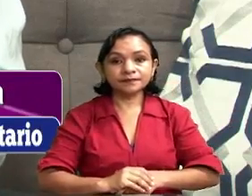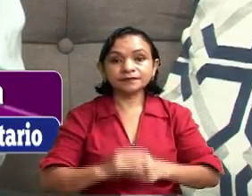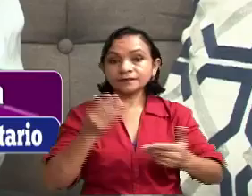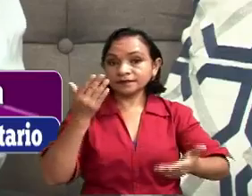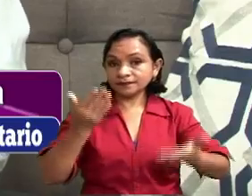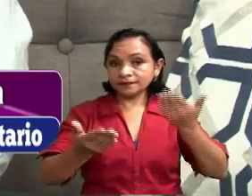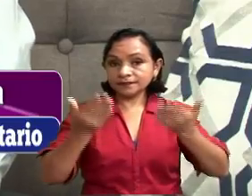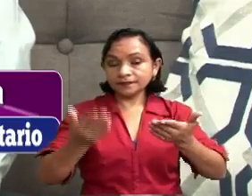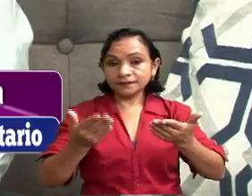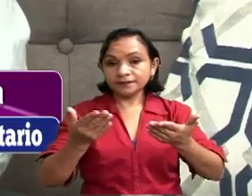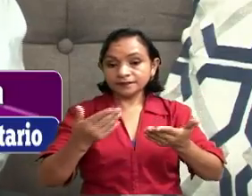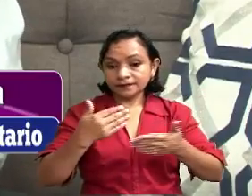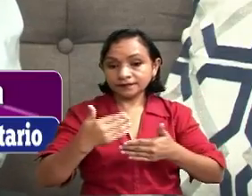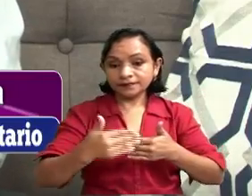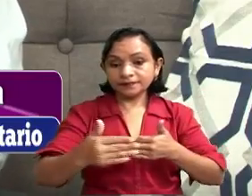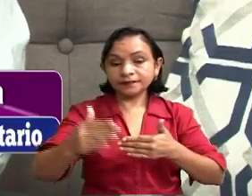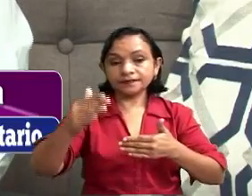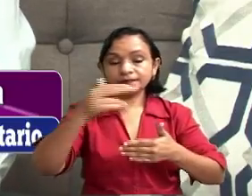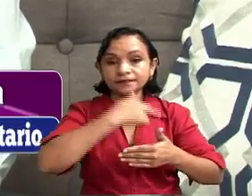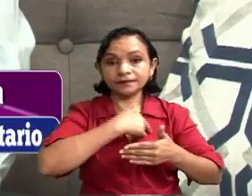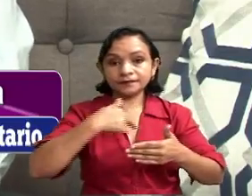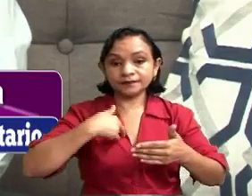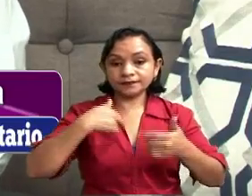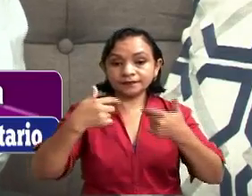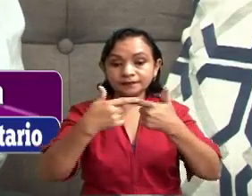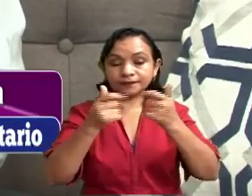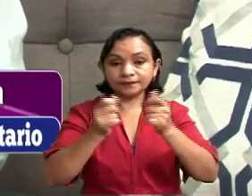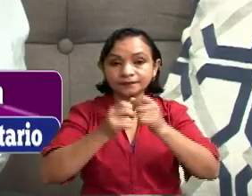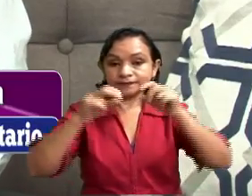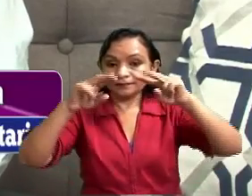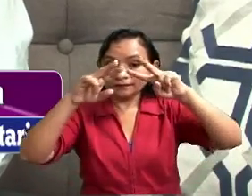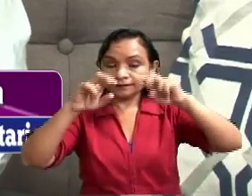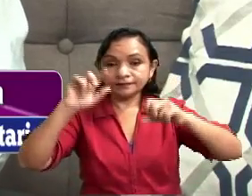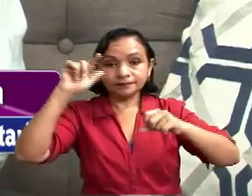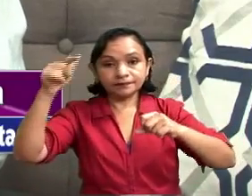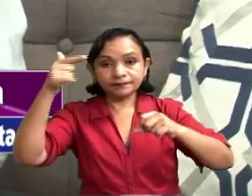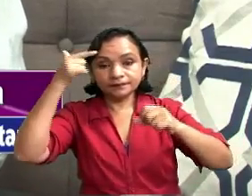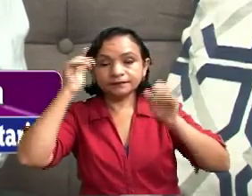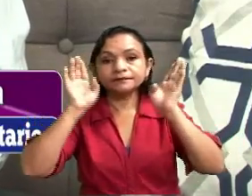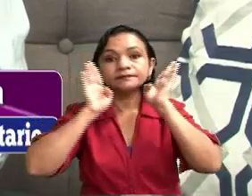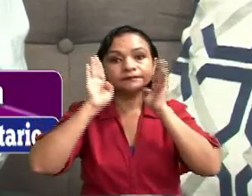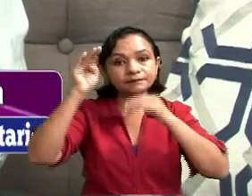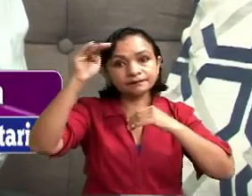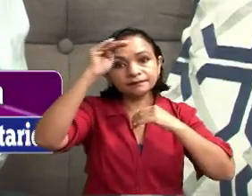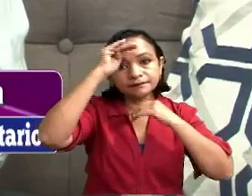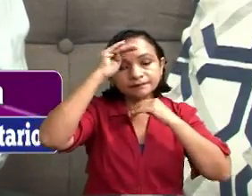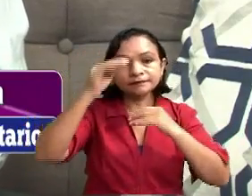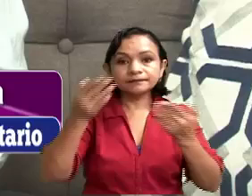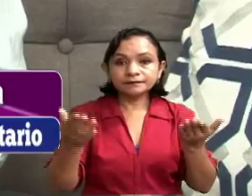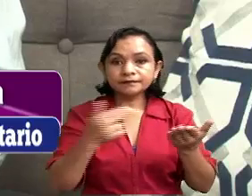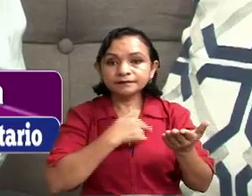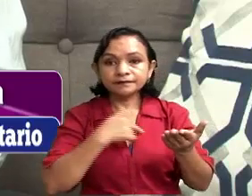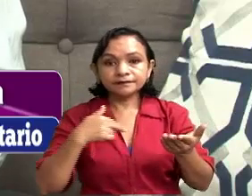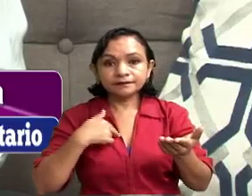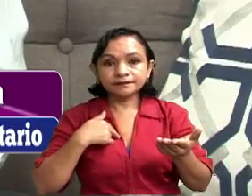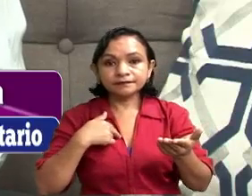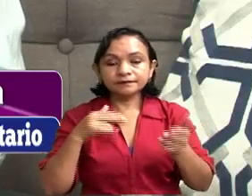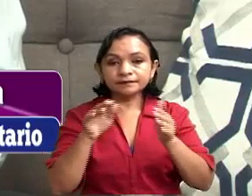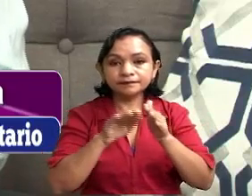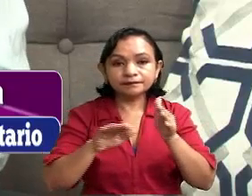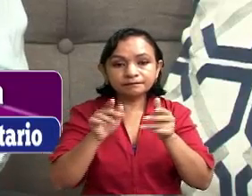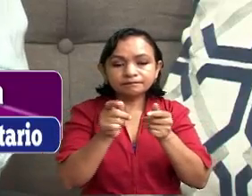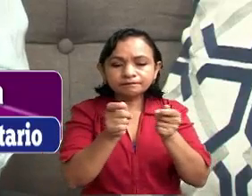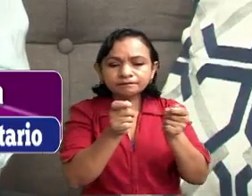seguramente en esta revisión, en esta evaluación conjunta que está haciendo gobierno y sector privado, se va a todavía hacer los